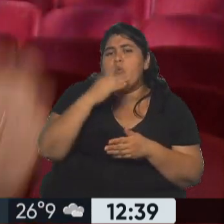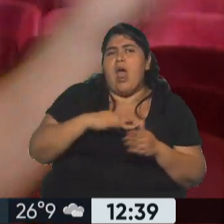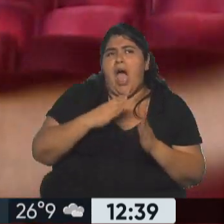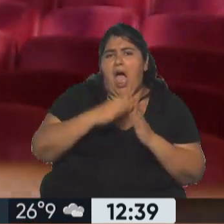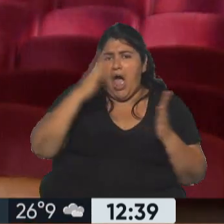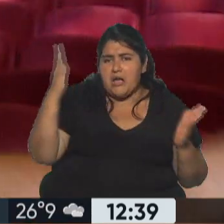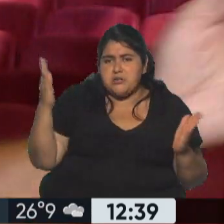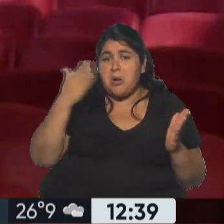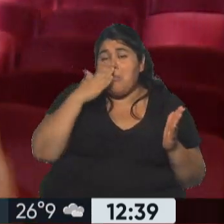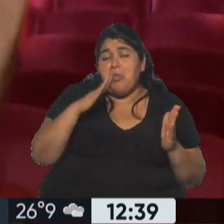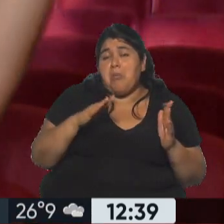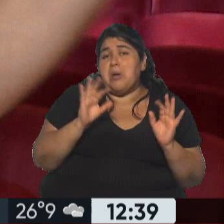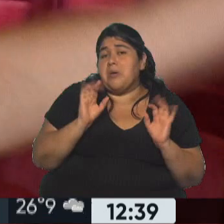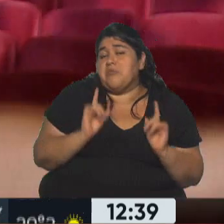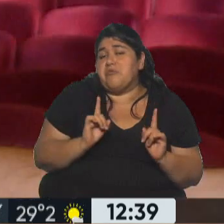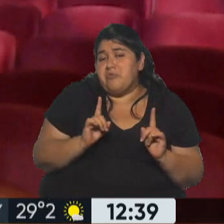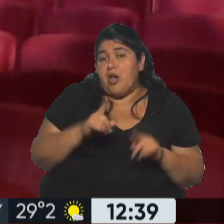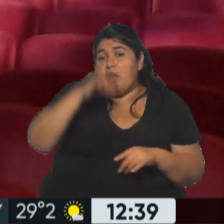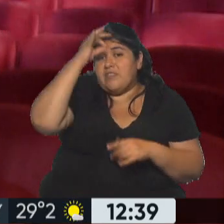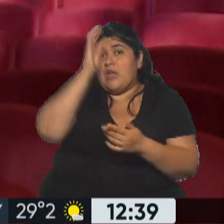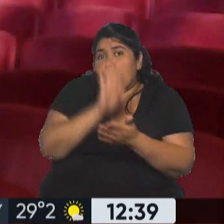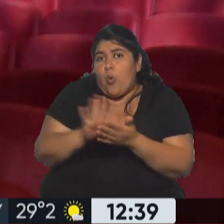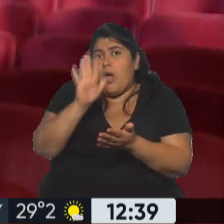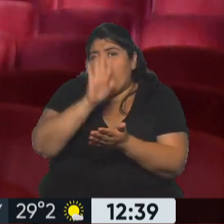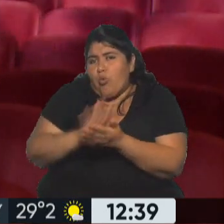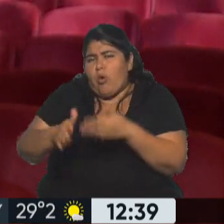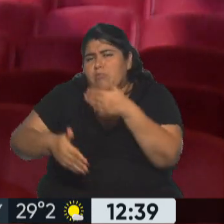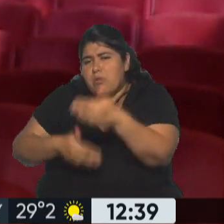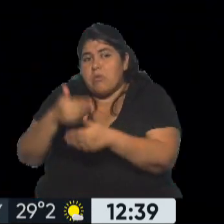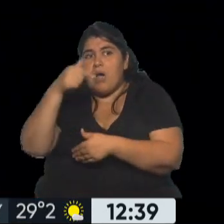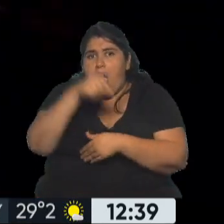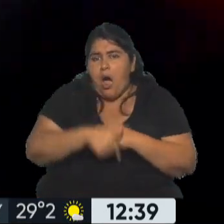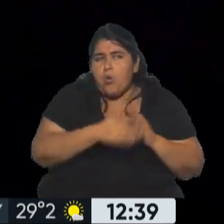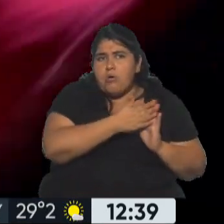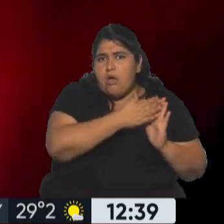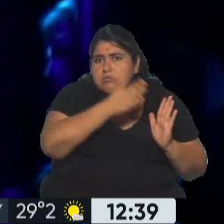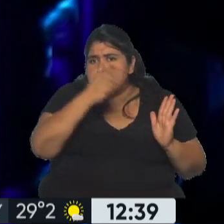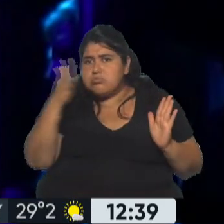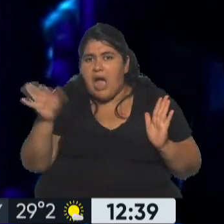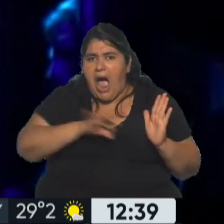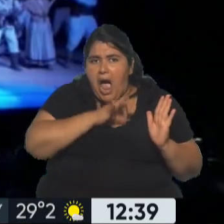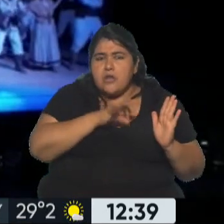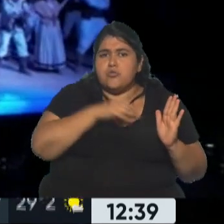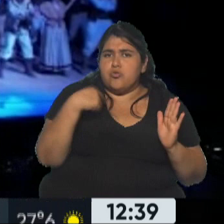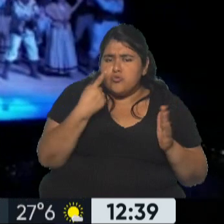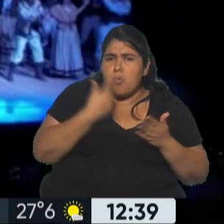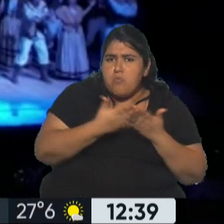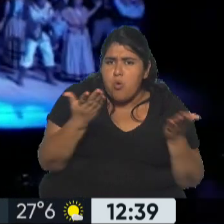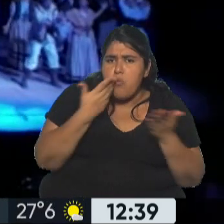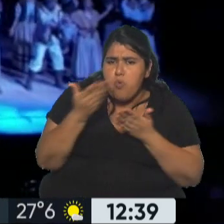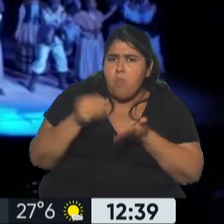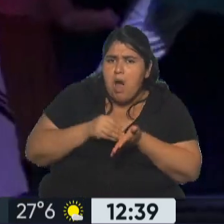no pasaban el año. Siempre había una obra nueva. Y esta vez pasamos el año y seguimos. Y bueno, el público nos